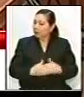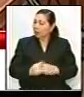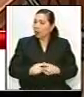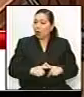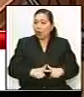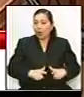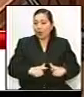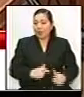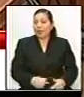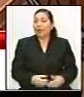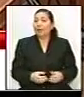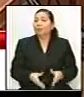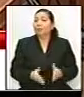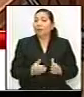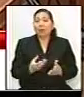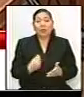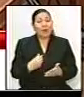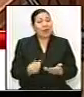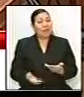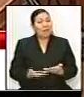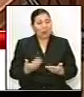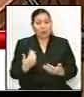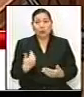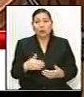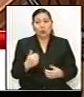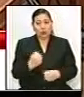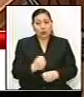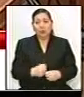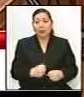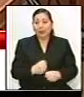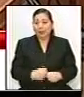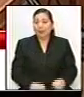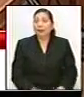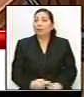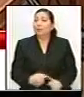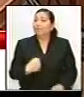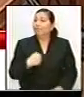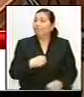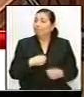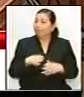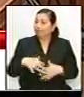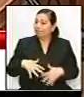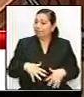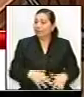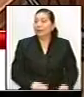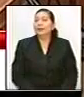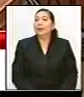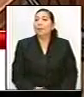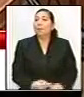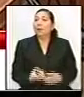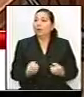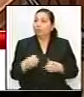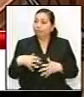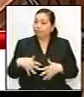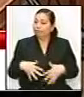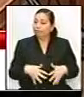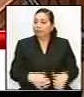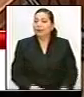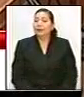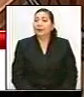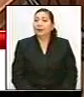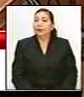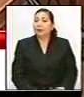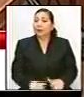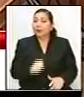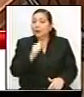adulto mayor, que tanto esfuerzo, no es fácil, cuesta. Lamentablemente fue invadido, y ahorita está invadido, y es un